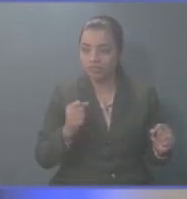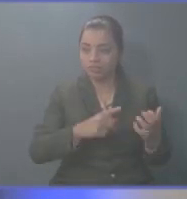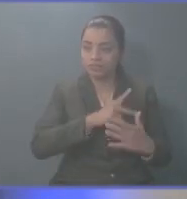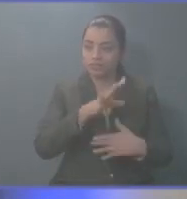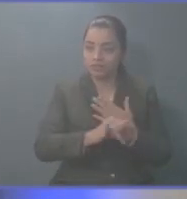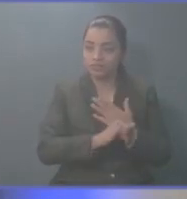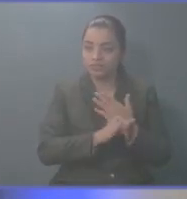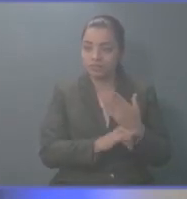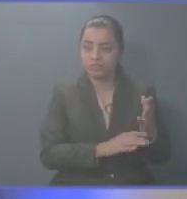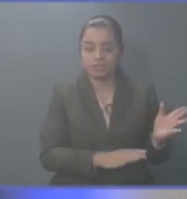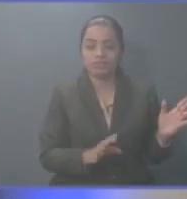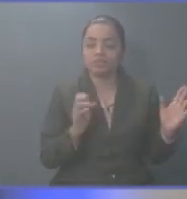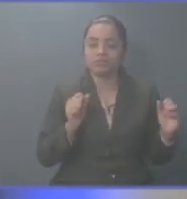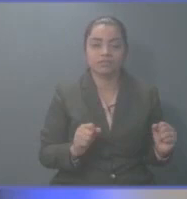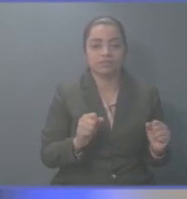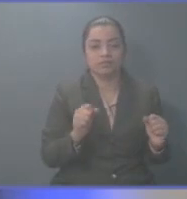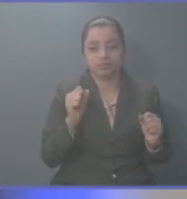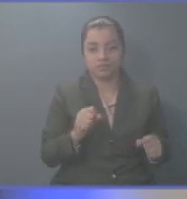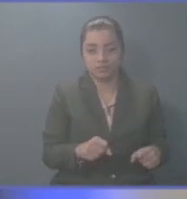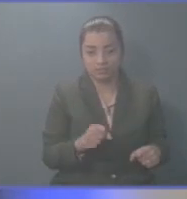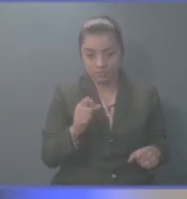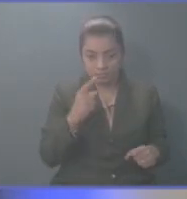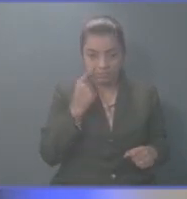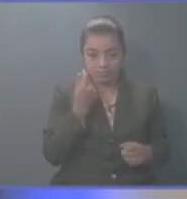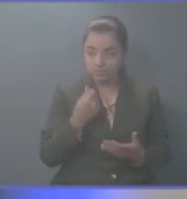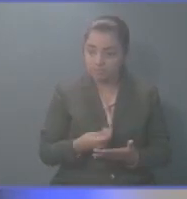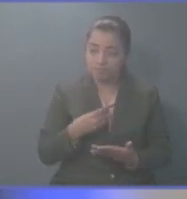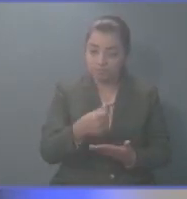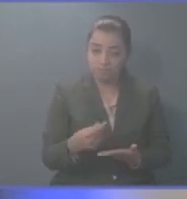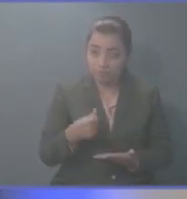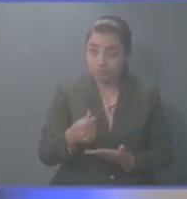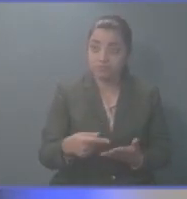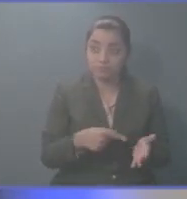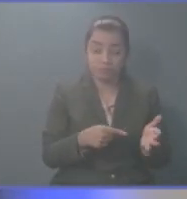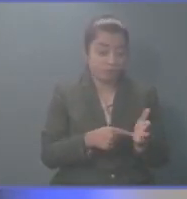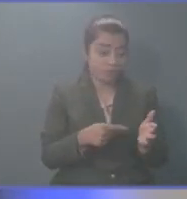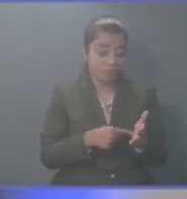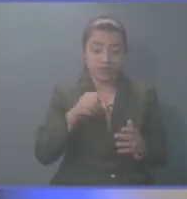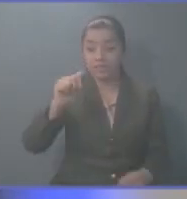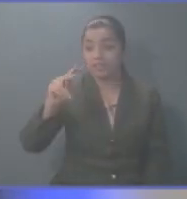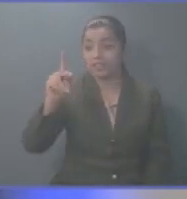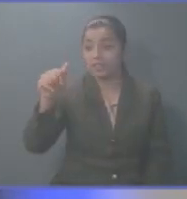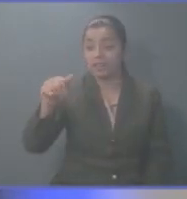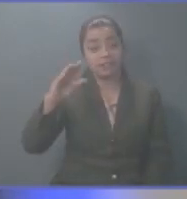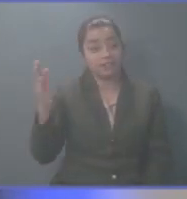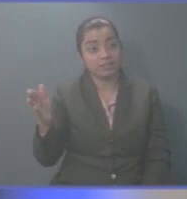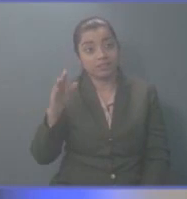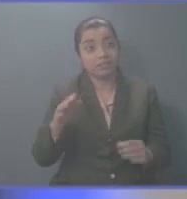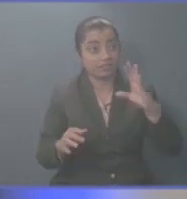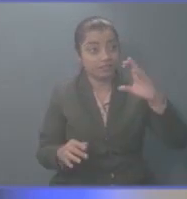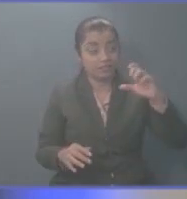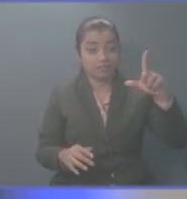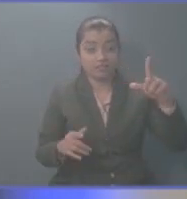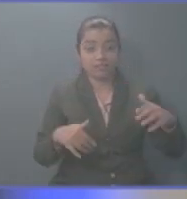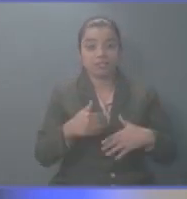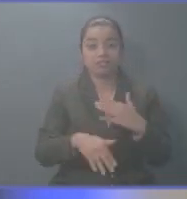Sin embargo, no fue así. Aparentemente lo utilizaron para gasto corriente, para pagar deudas que tenía ANDA, como por ejemplo con CEL, con una de las